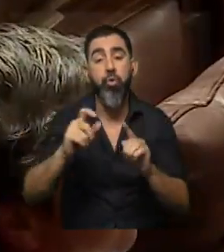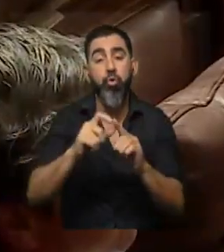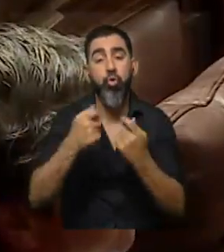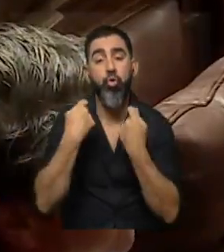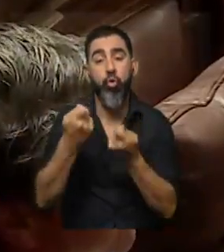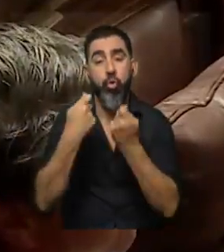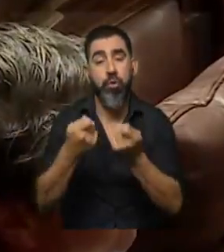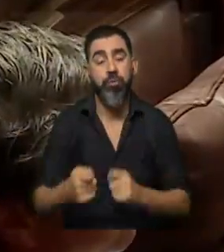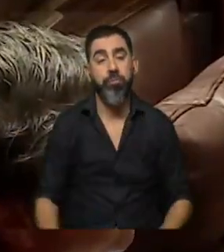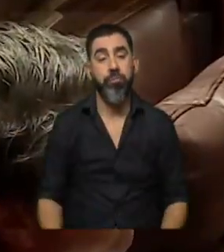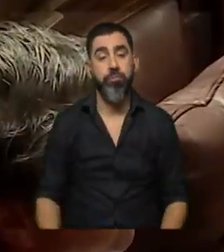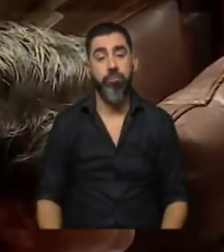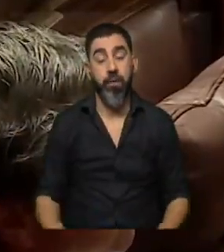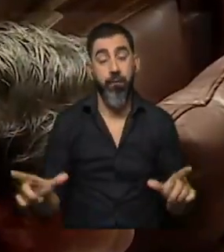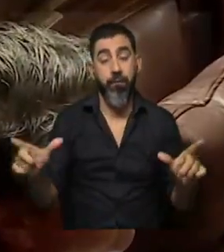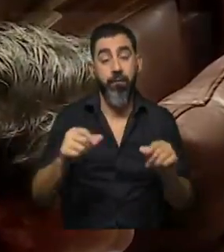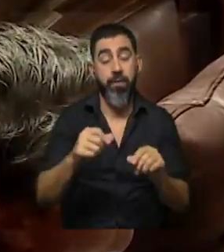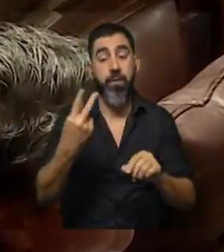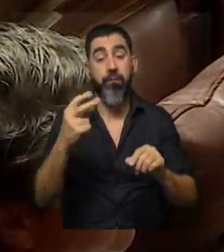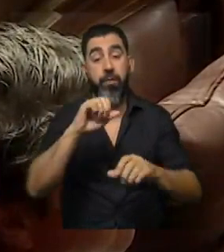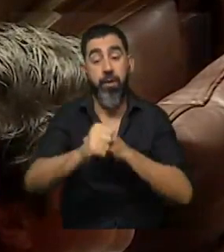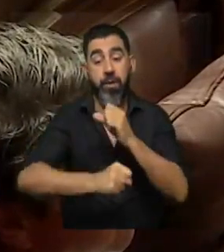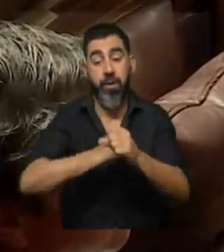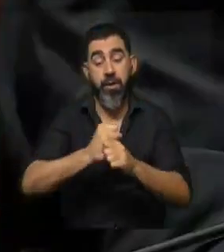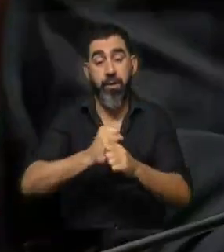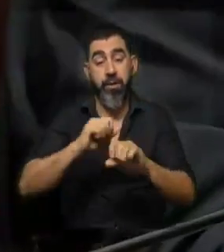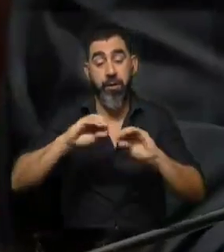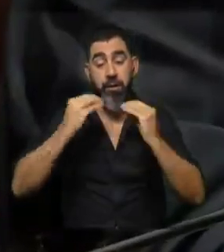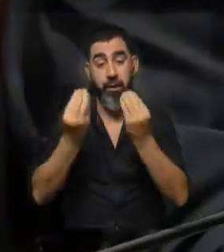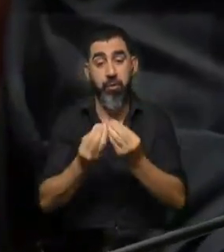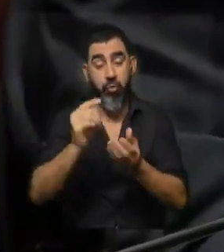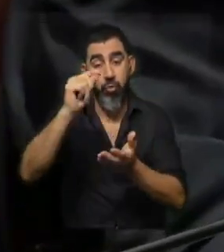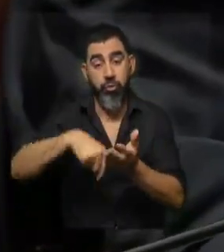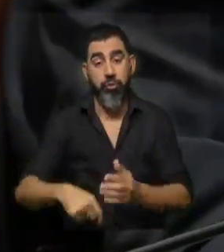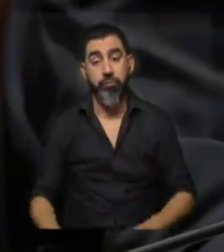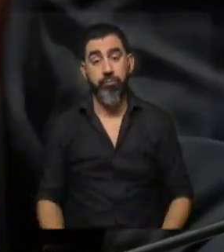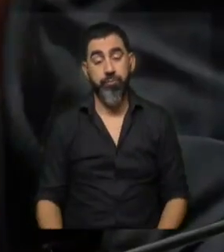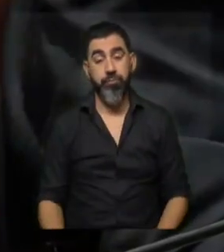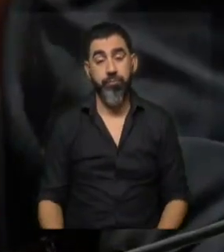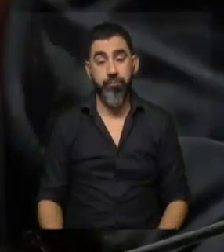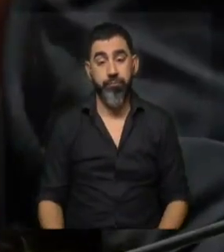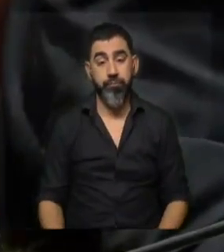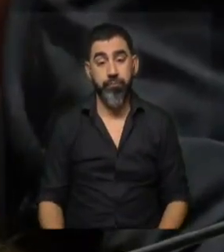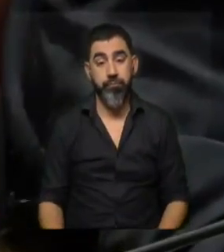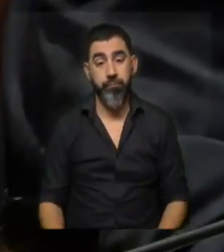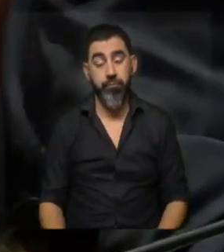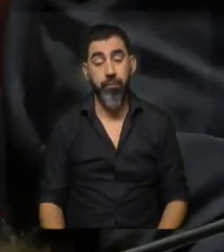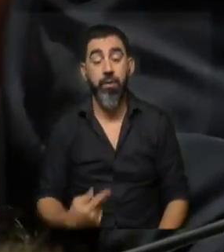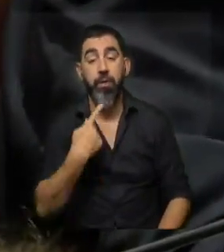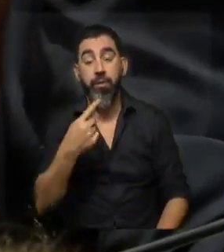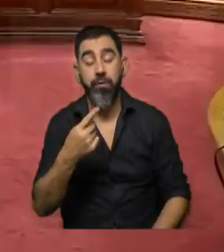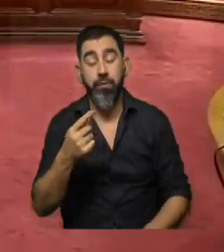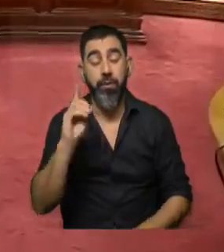millones de dólares al fin de los 20 años del contrato de adjudicación una cifra que según